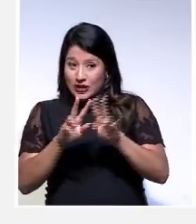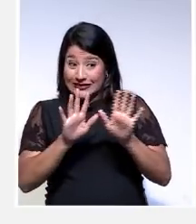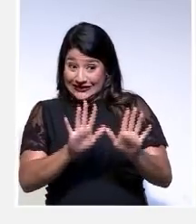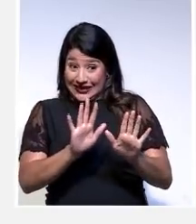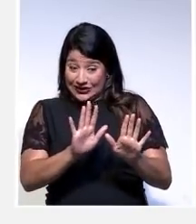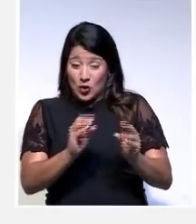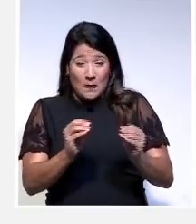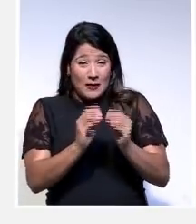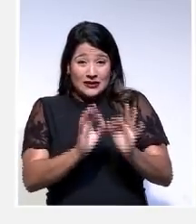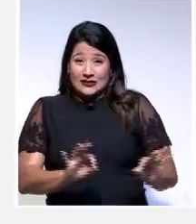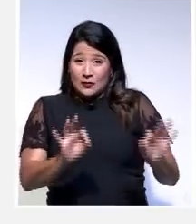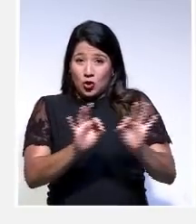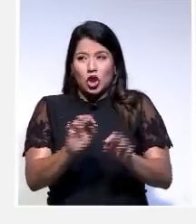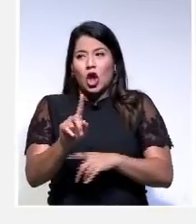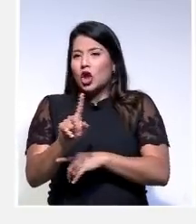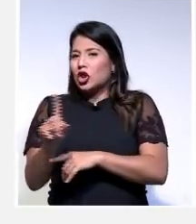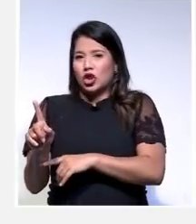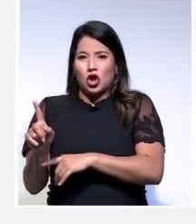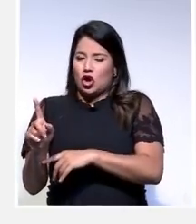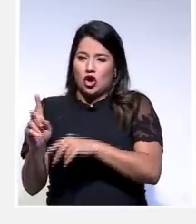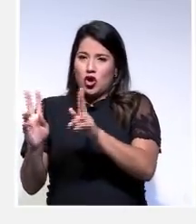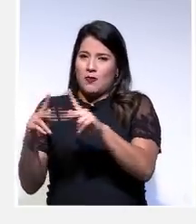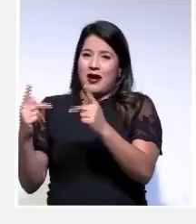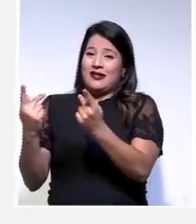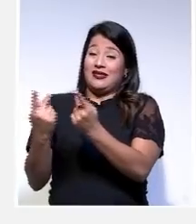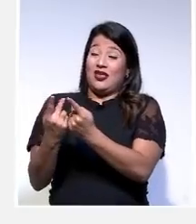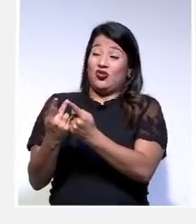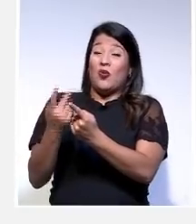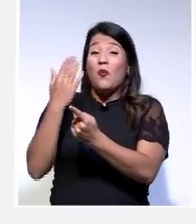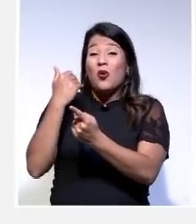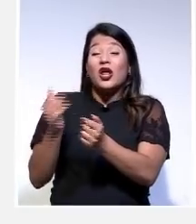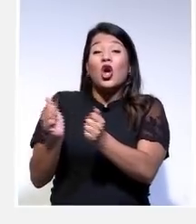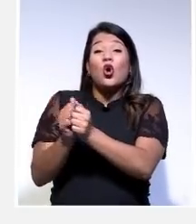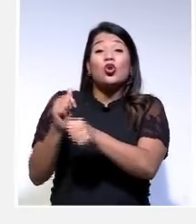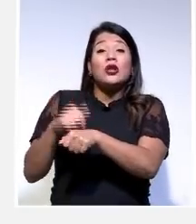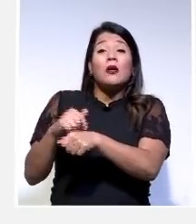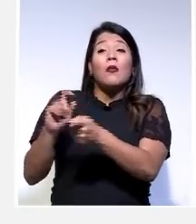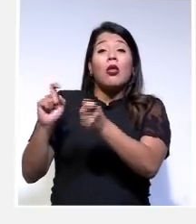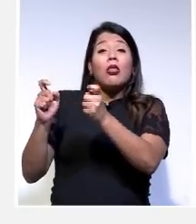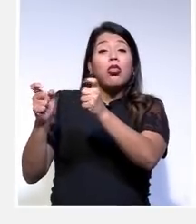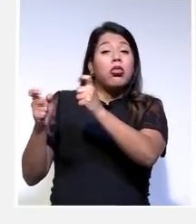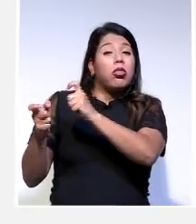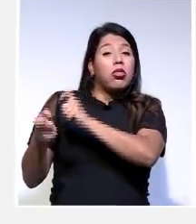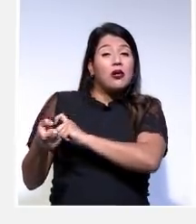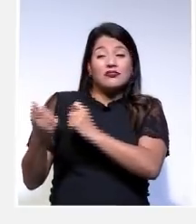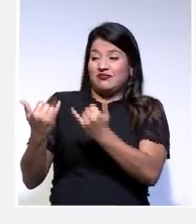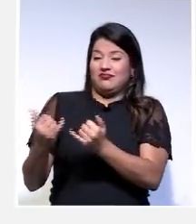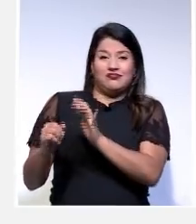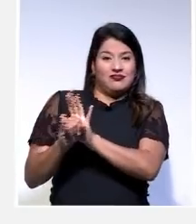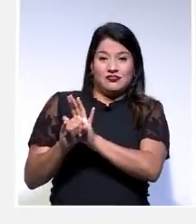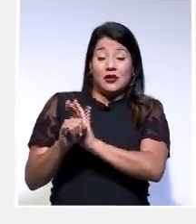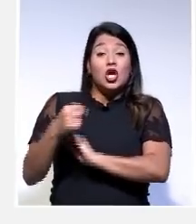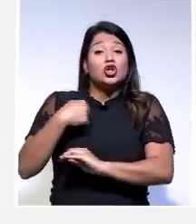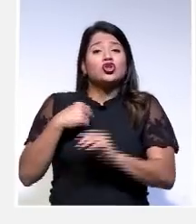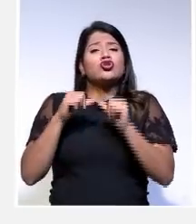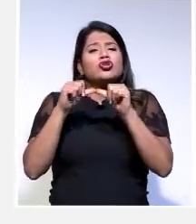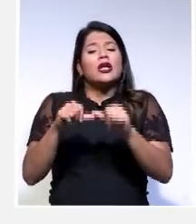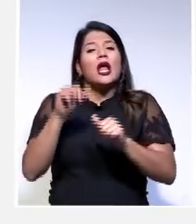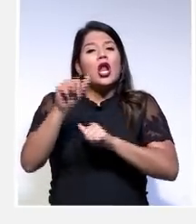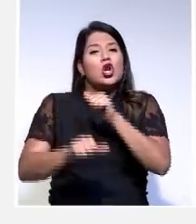organizaciones, que se destiñen con el tiempo y quizá ya no los representen. A su vez indicó que continuaré